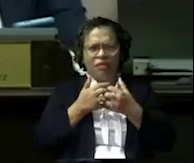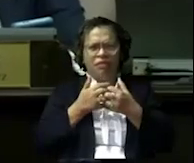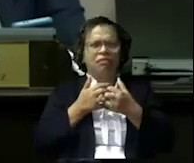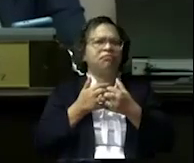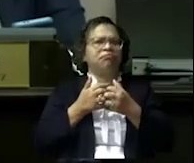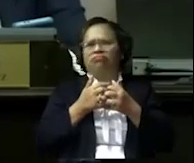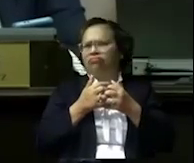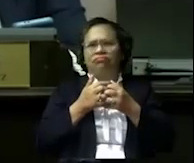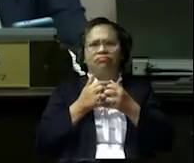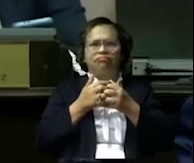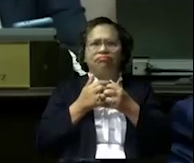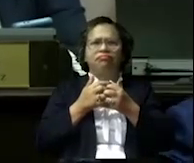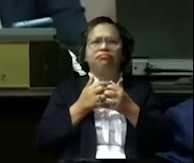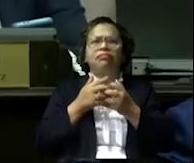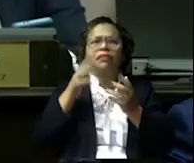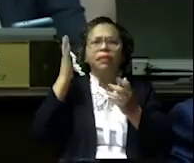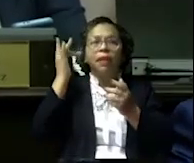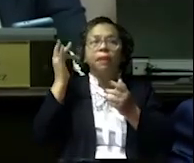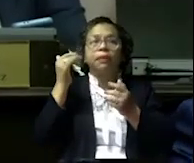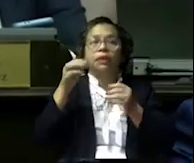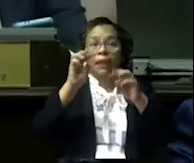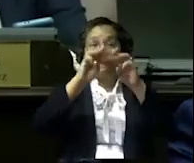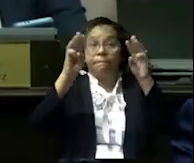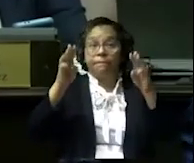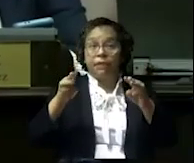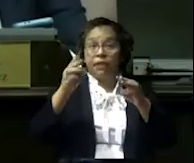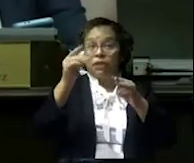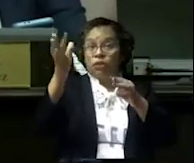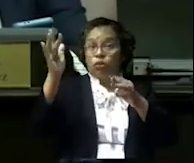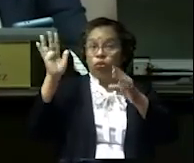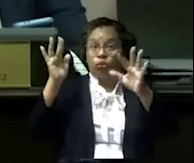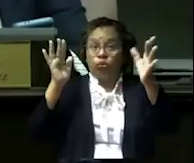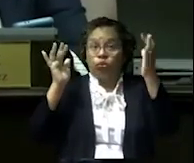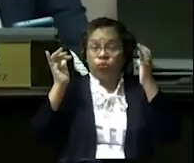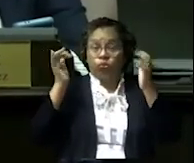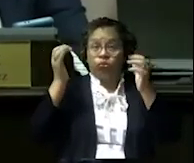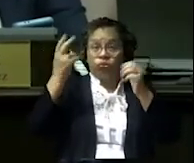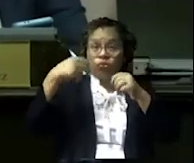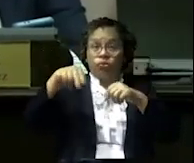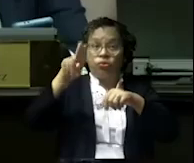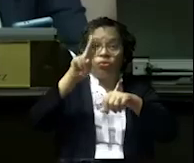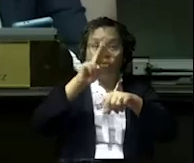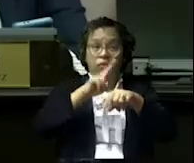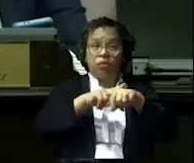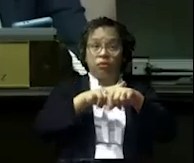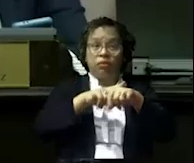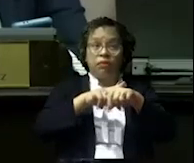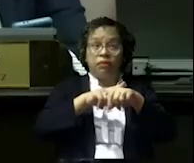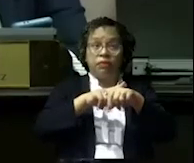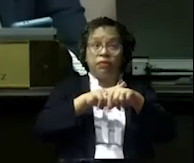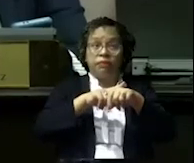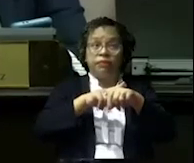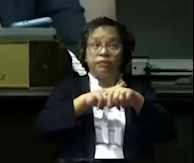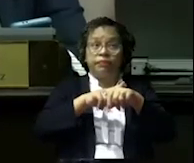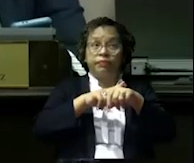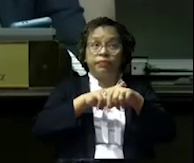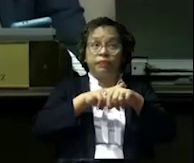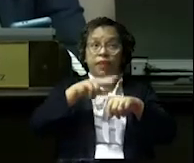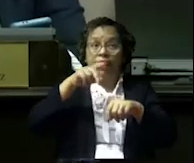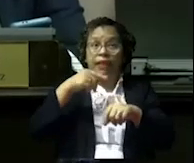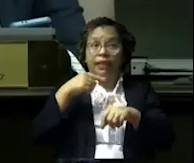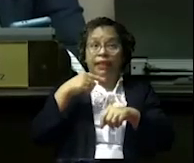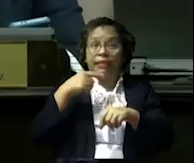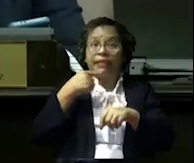Gavilán de la Hispaniola como un ave que la República Dominicana debe de protegerla. Pero ¿qué pasa? El Gavilán de la Hispaniola,